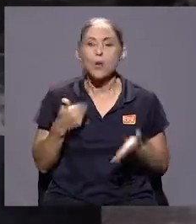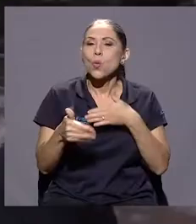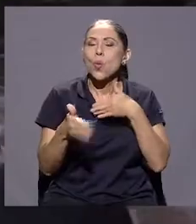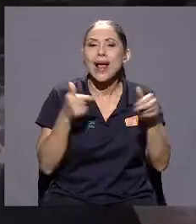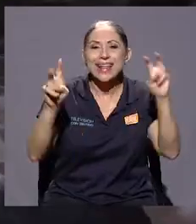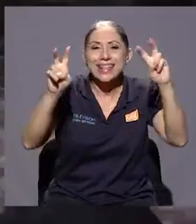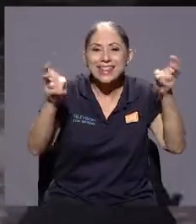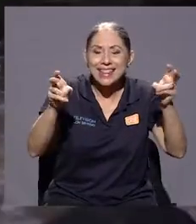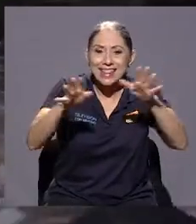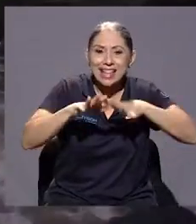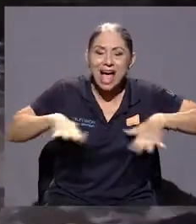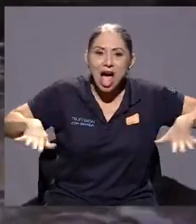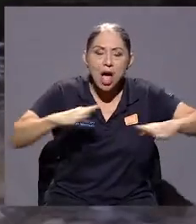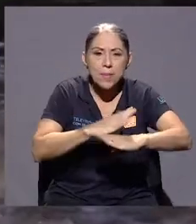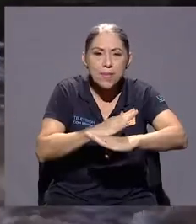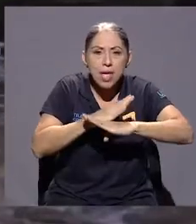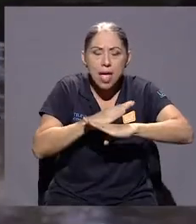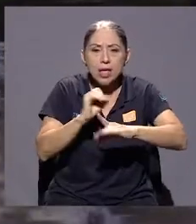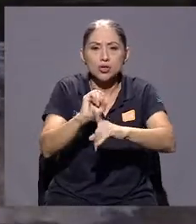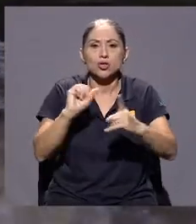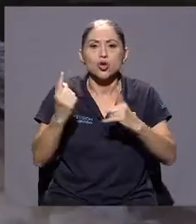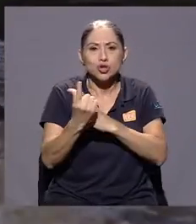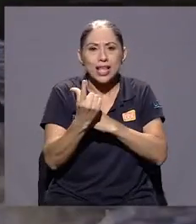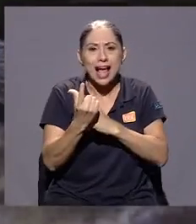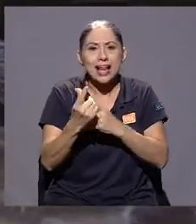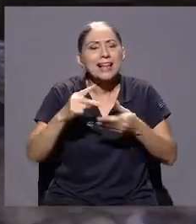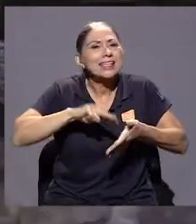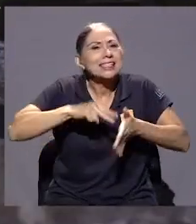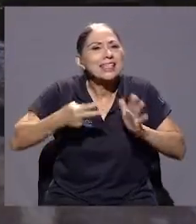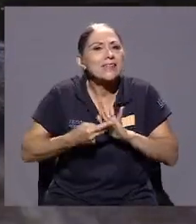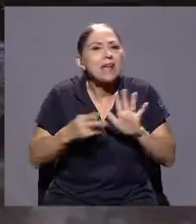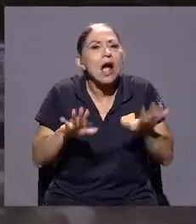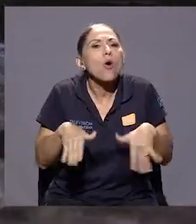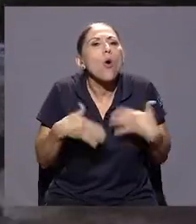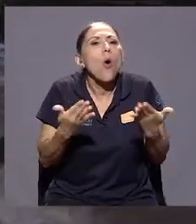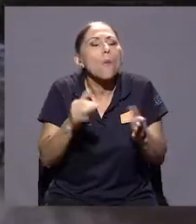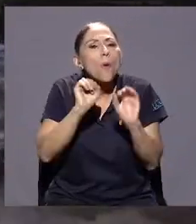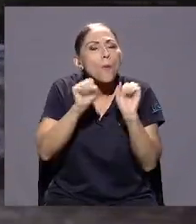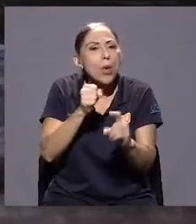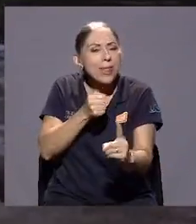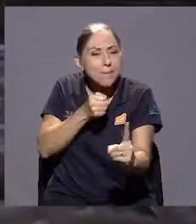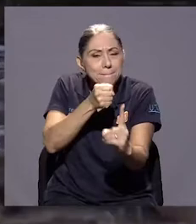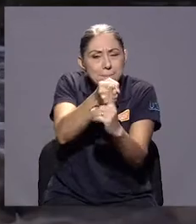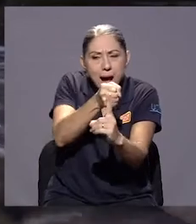social es un poco eso bueno como como llegarle a nuevos públicos